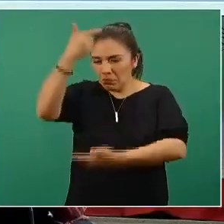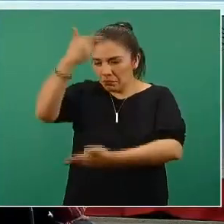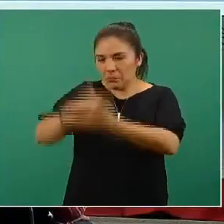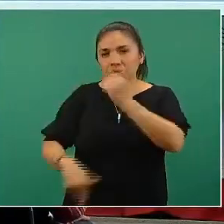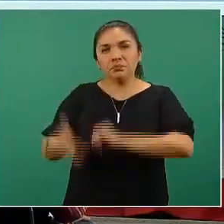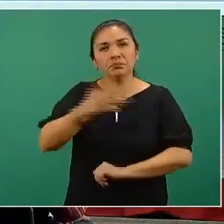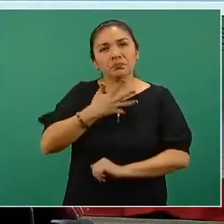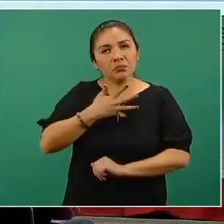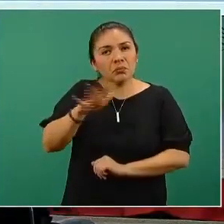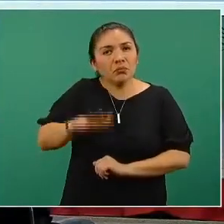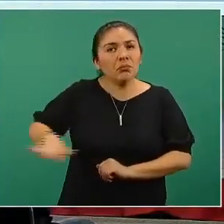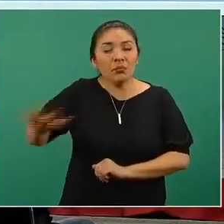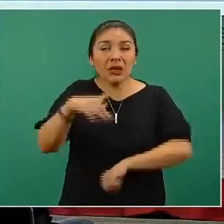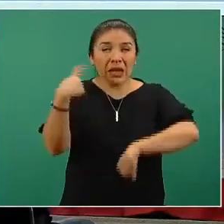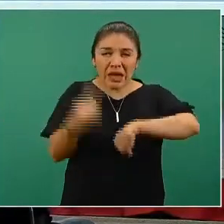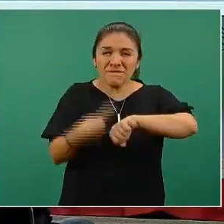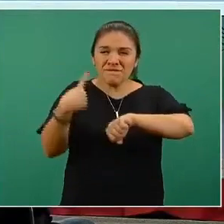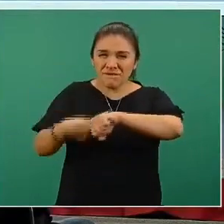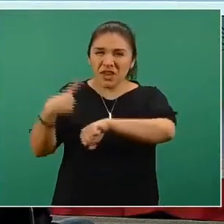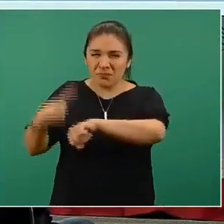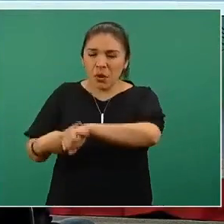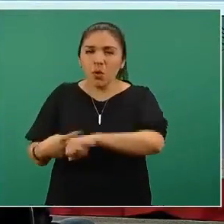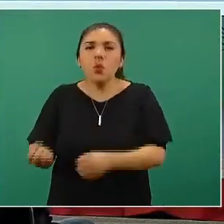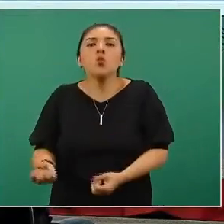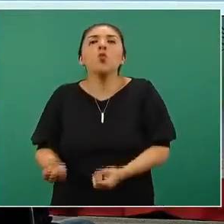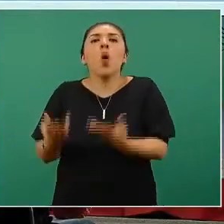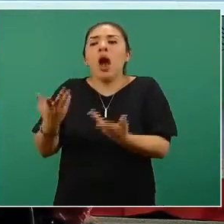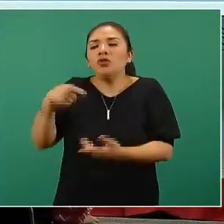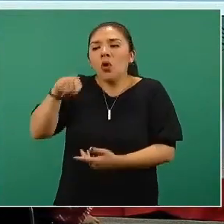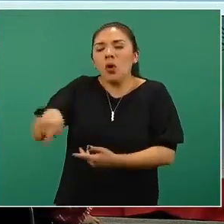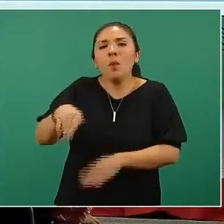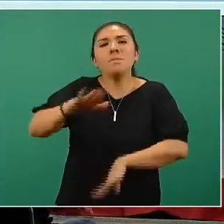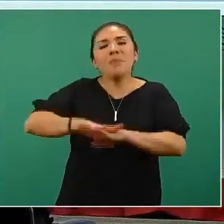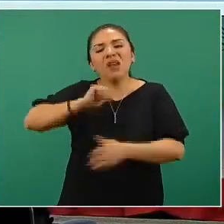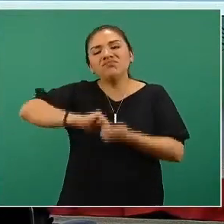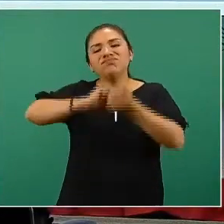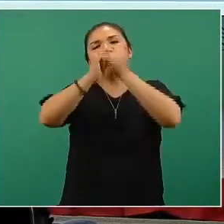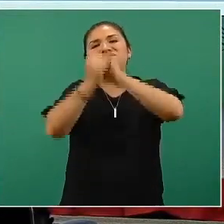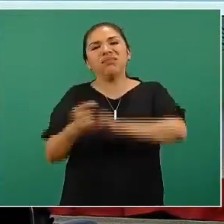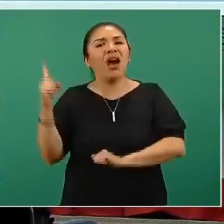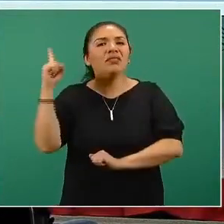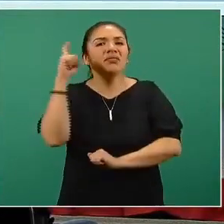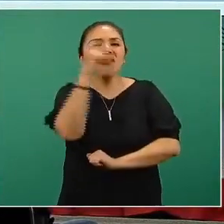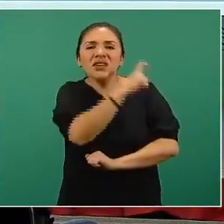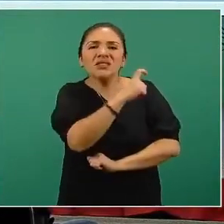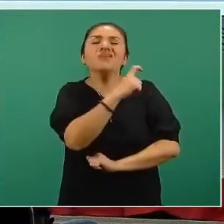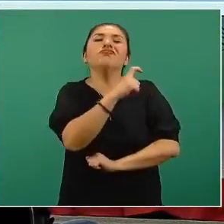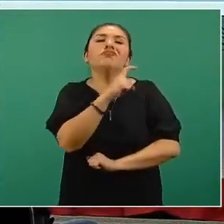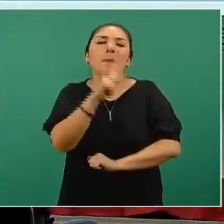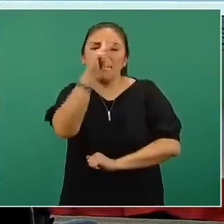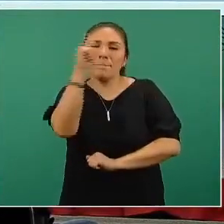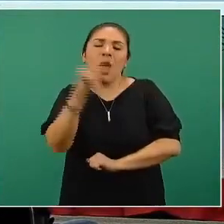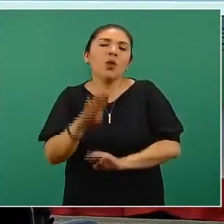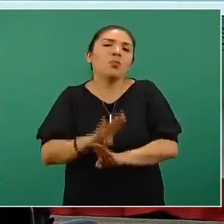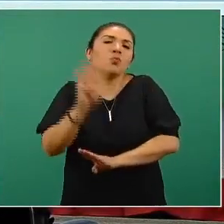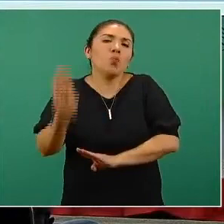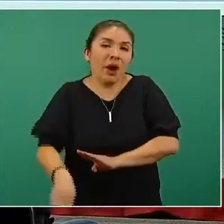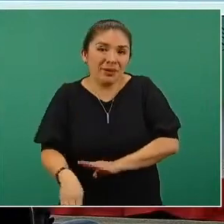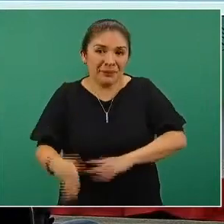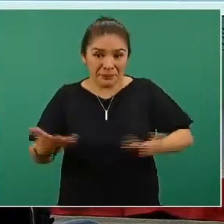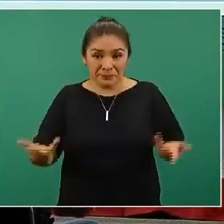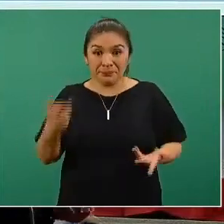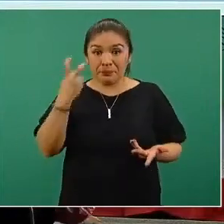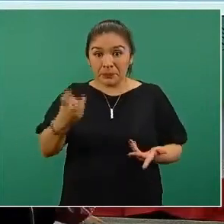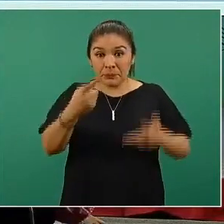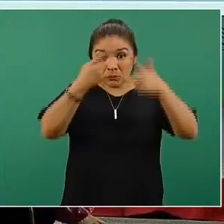tenemos que se enferman, qué porcentaje pueden complicarse y llegar a la defunción. Y